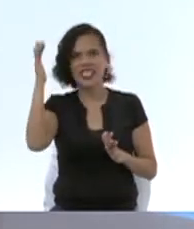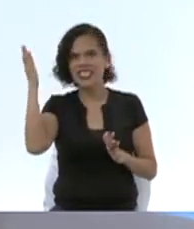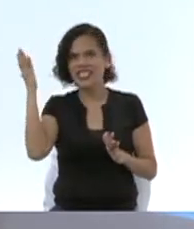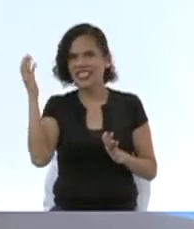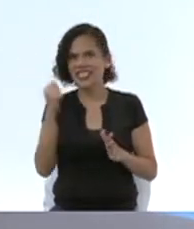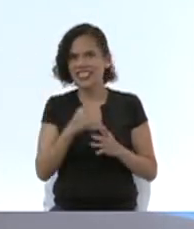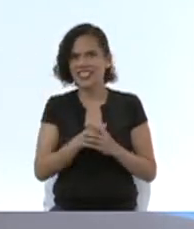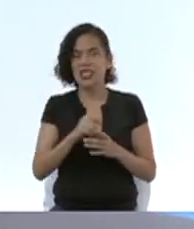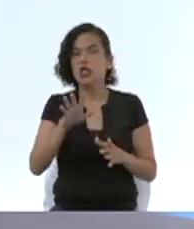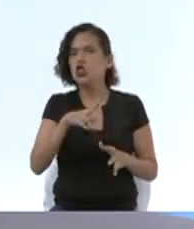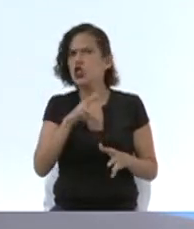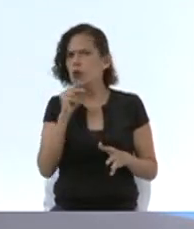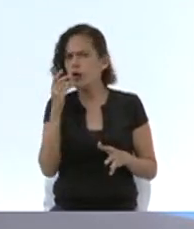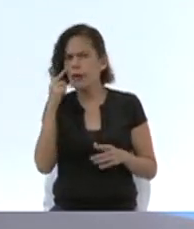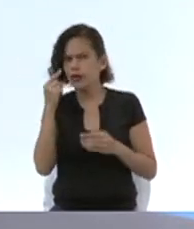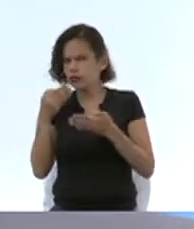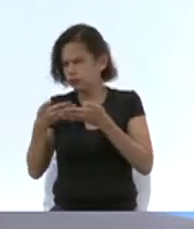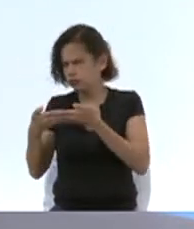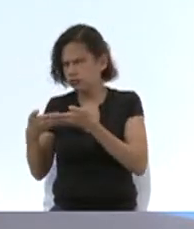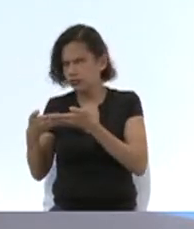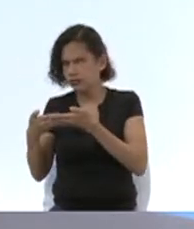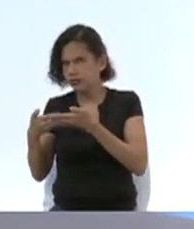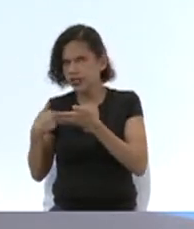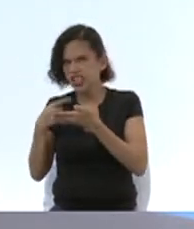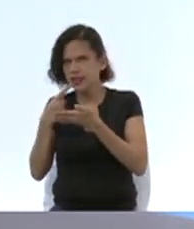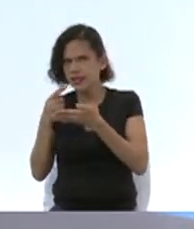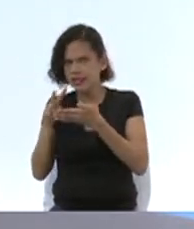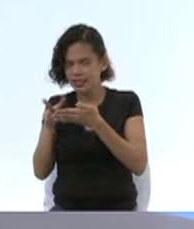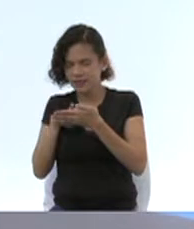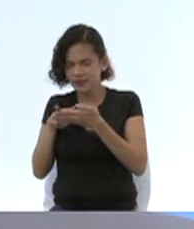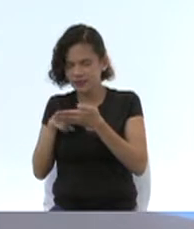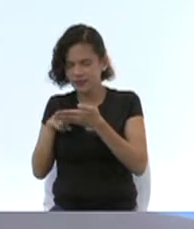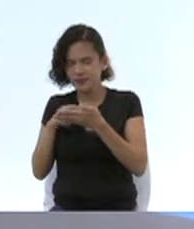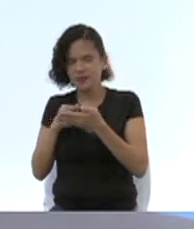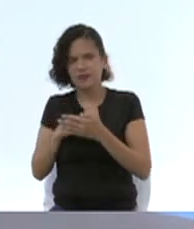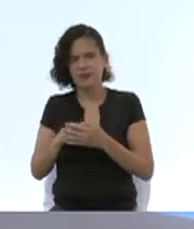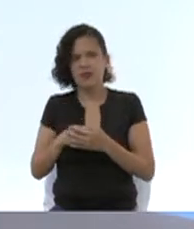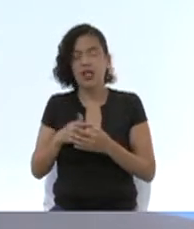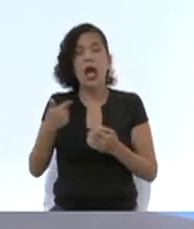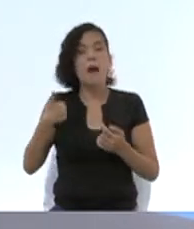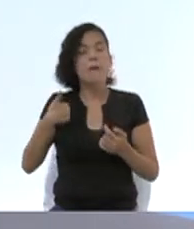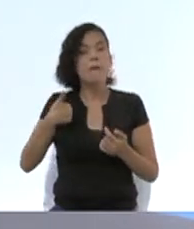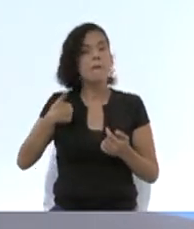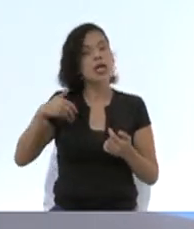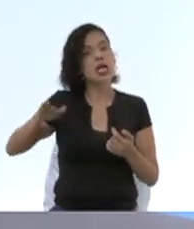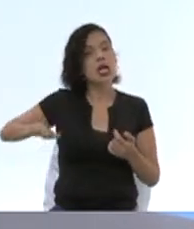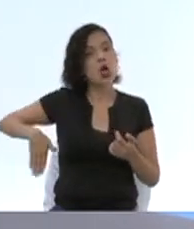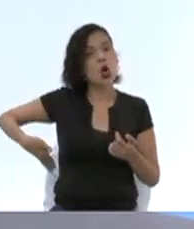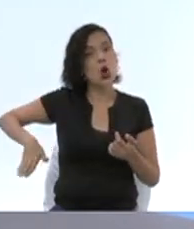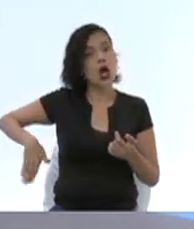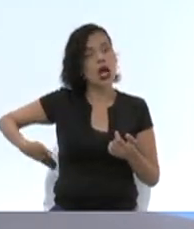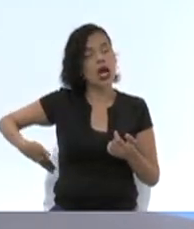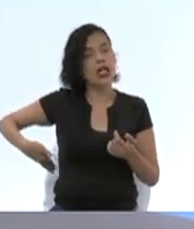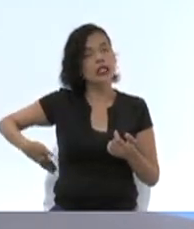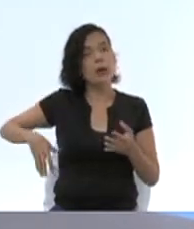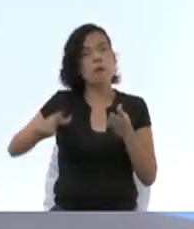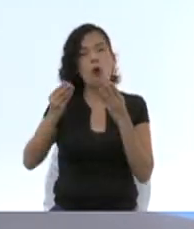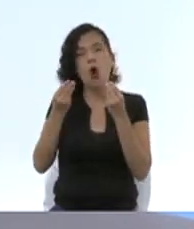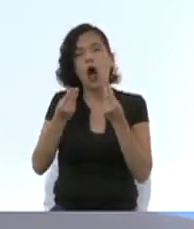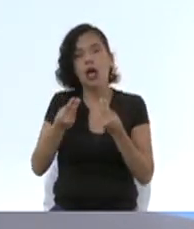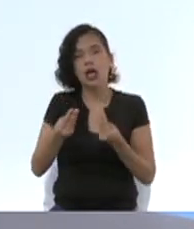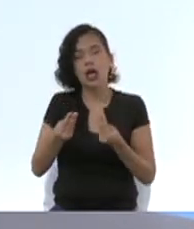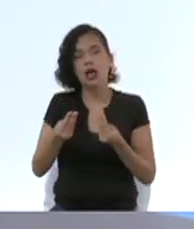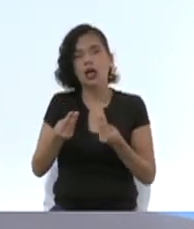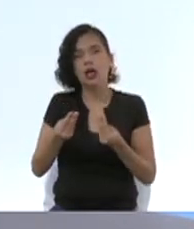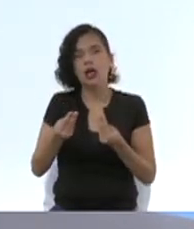Claro que sí. Pero no lo puedes ver. Vamos a ver qué dice. Vamos a concentrarnos. Que mi cola está mojada,